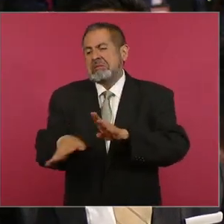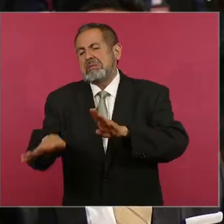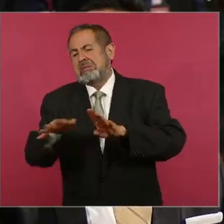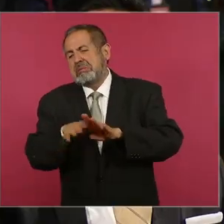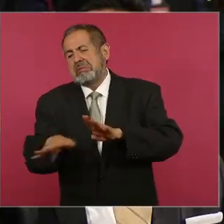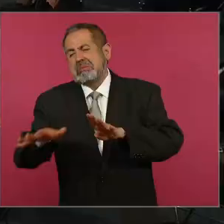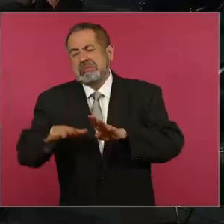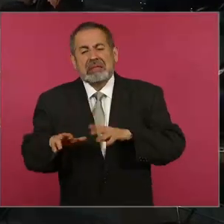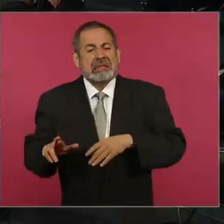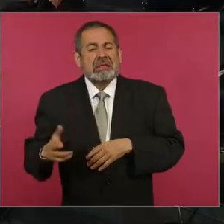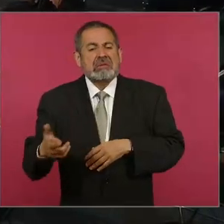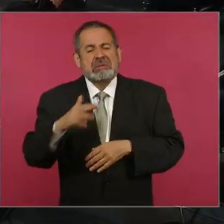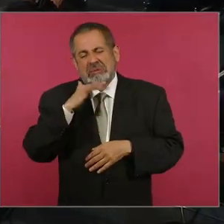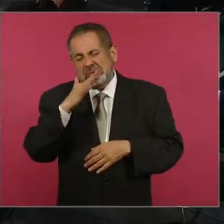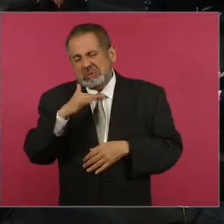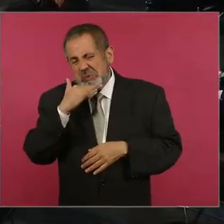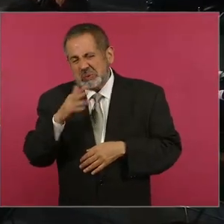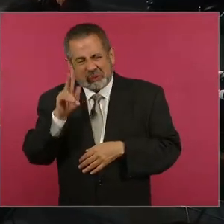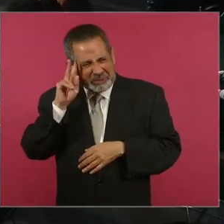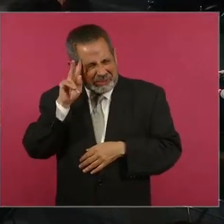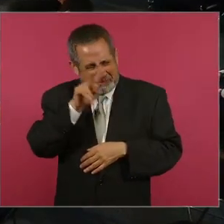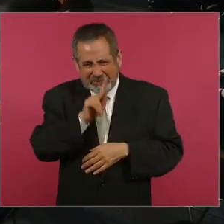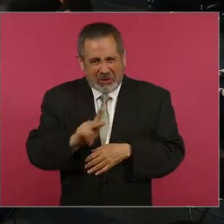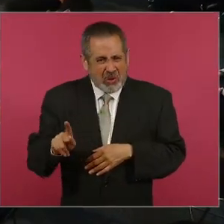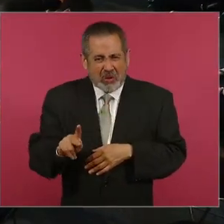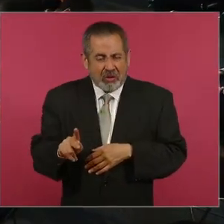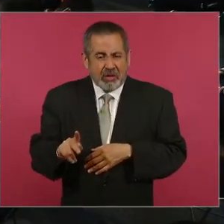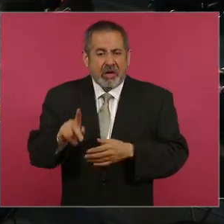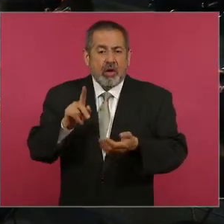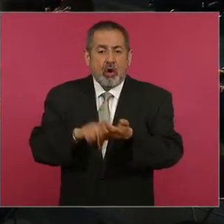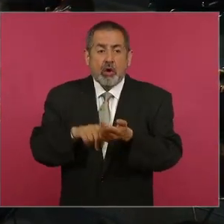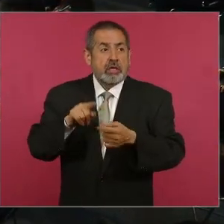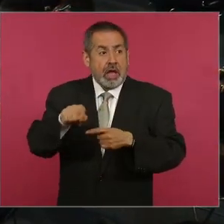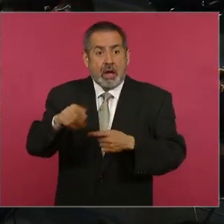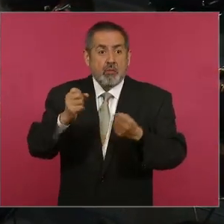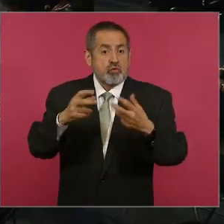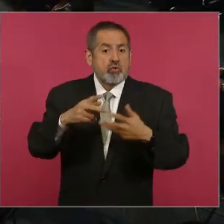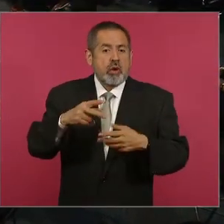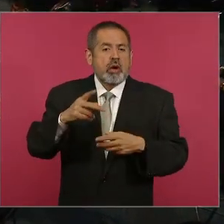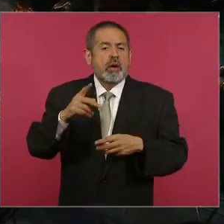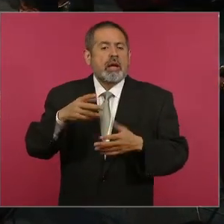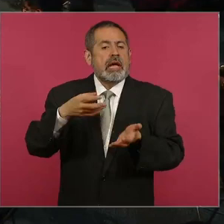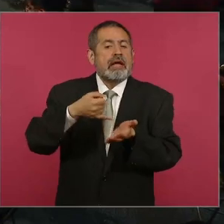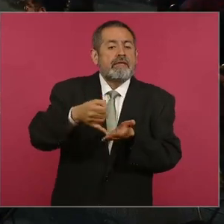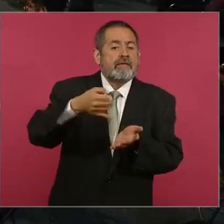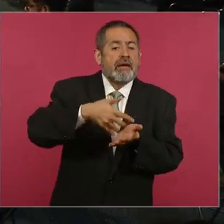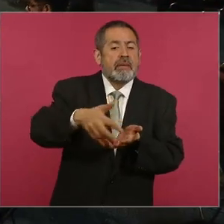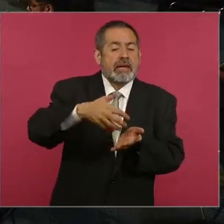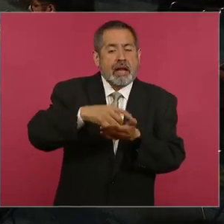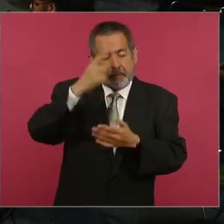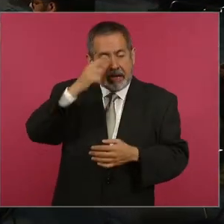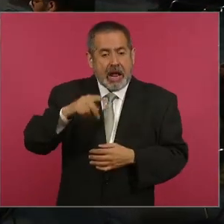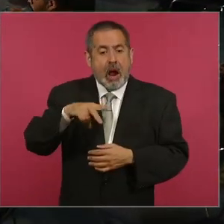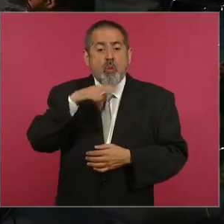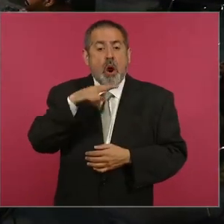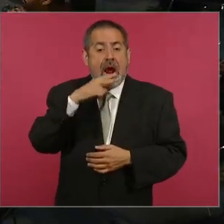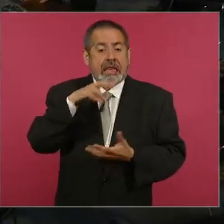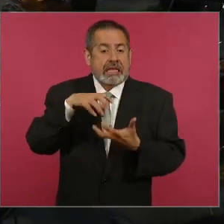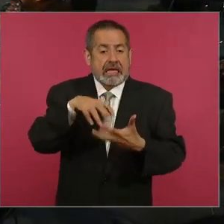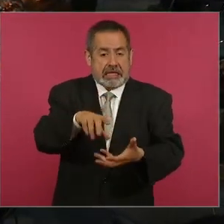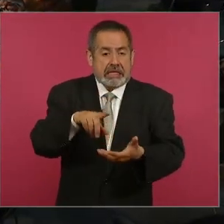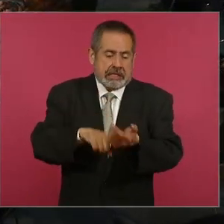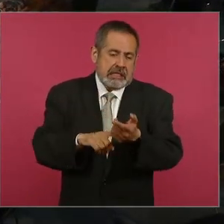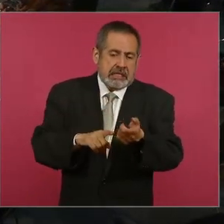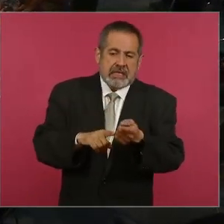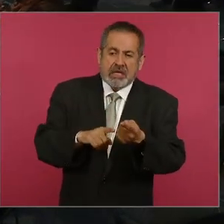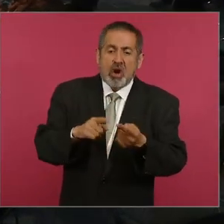ahorita lo que es el problema mayor es el aguacate Hass y algunas empresas transnacionales de frutos rojos